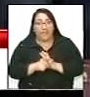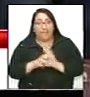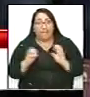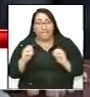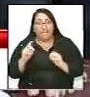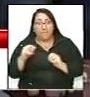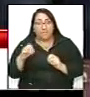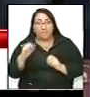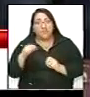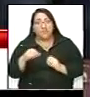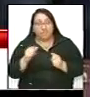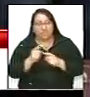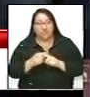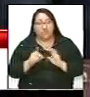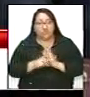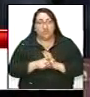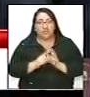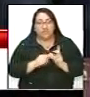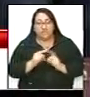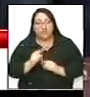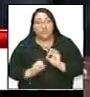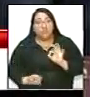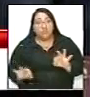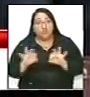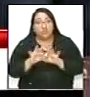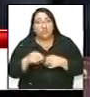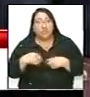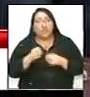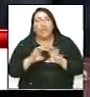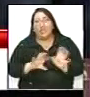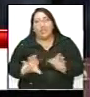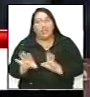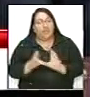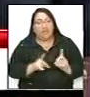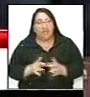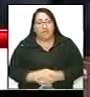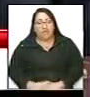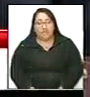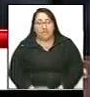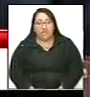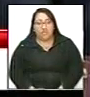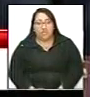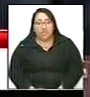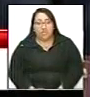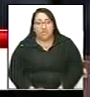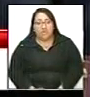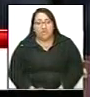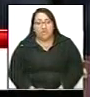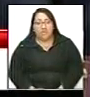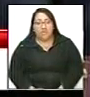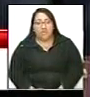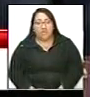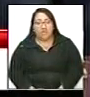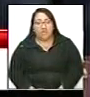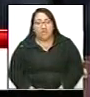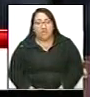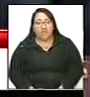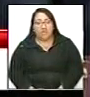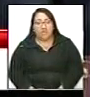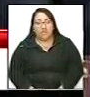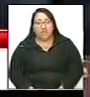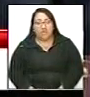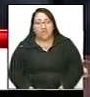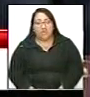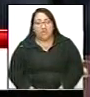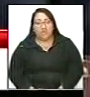efecto, es por ley orgánica. Entonces, es un tema que yo lo dejaría ahí, es debatible, pero lo que sí creo que